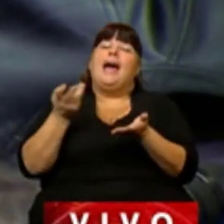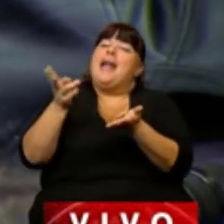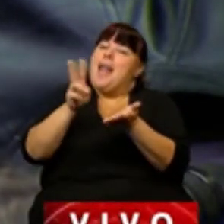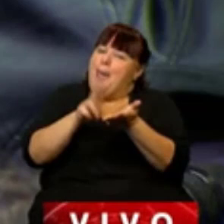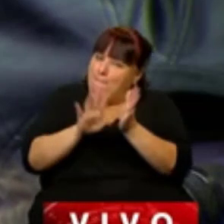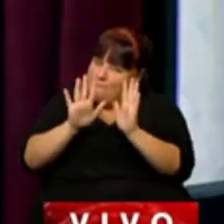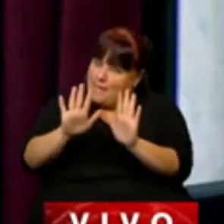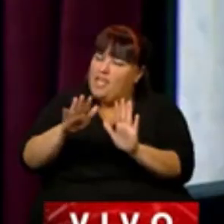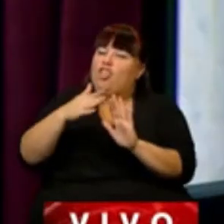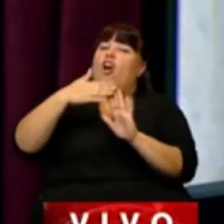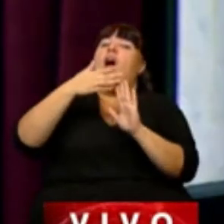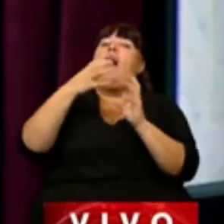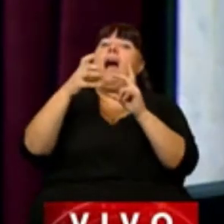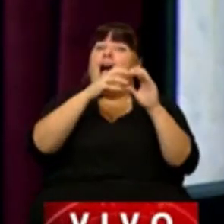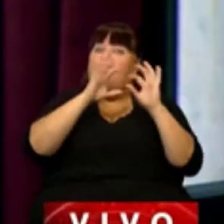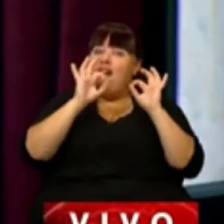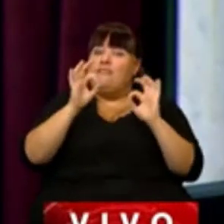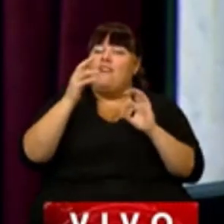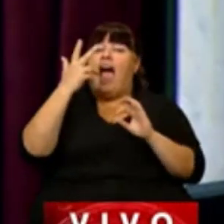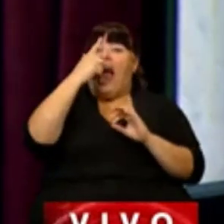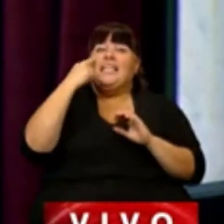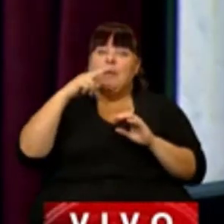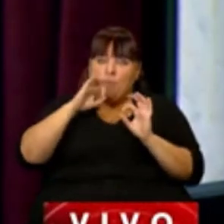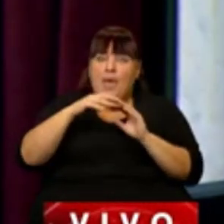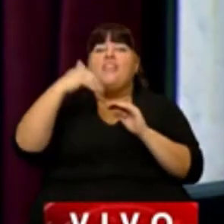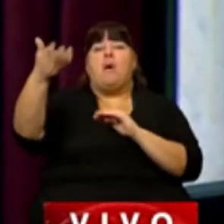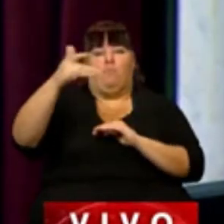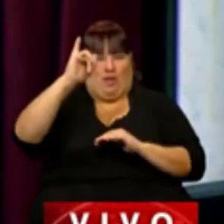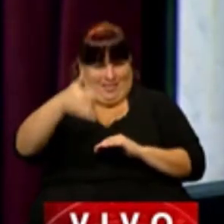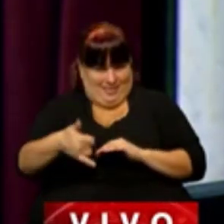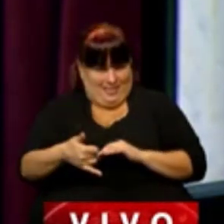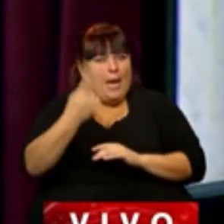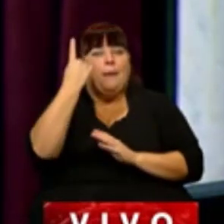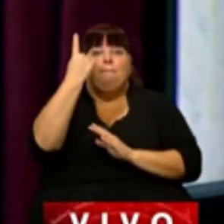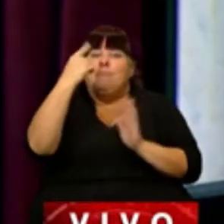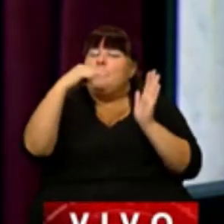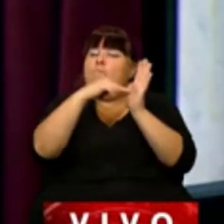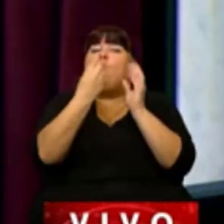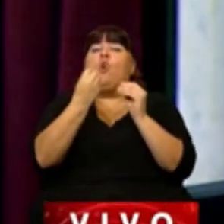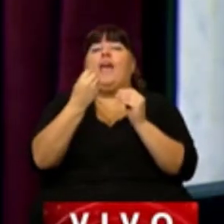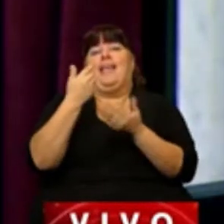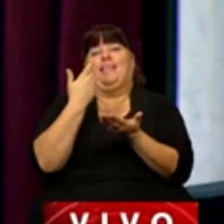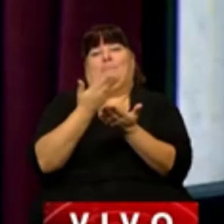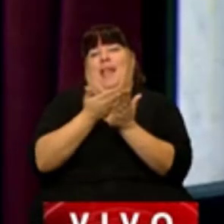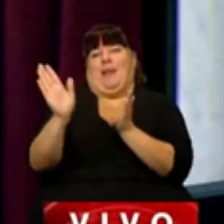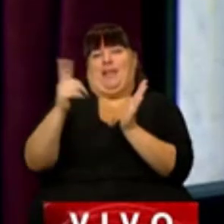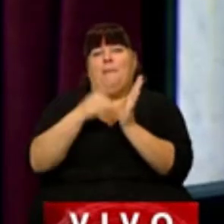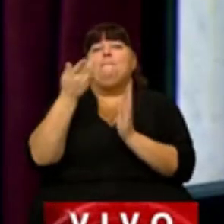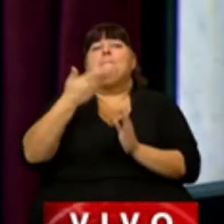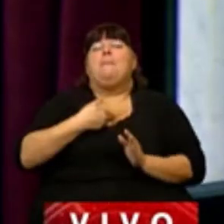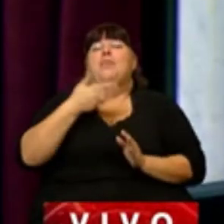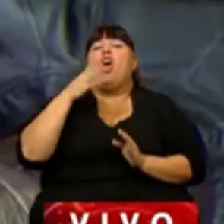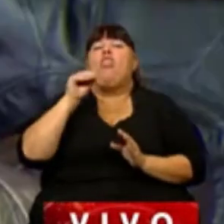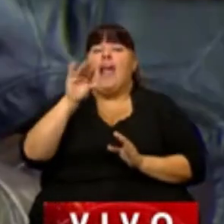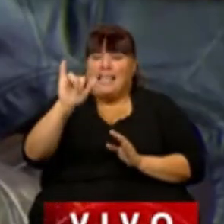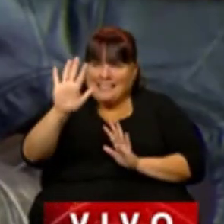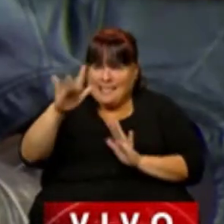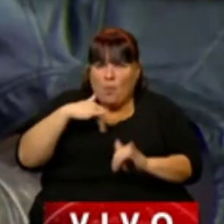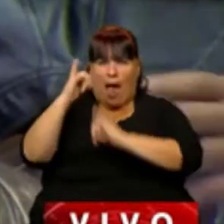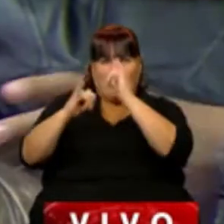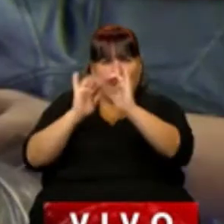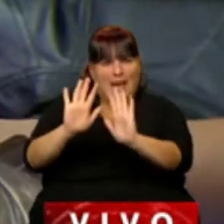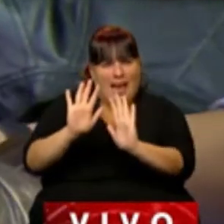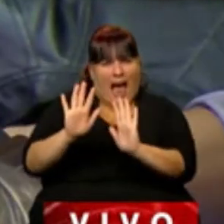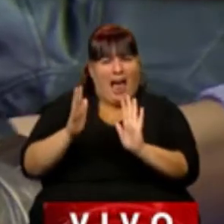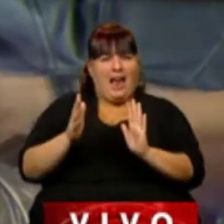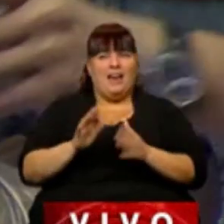que posteriormente al tratamiento de VIH, como primer punto está el pedido de apartamiento del diputado del Caño. Lo entendí, pero iba a explicar, señor